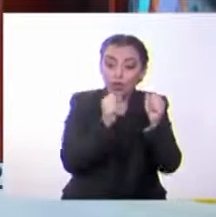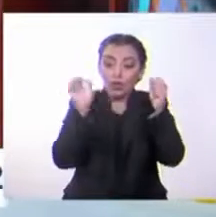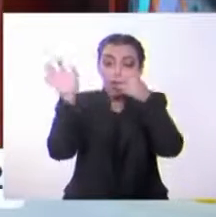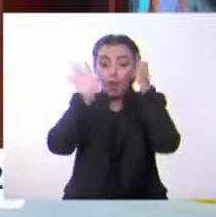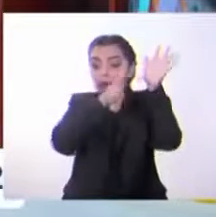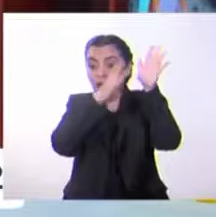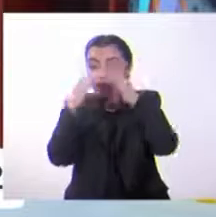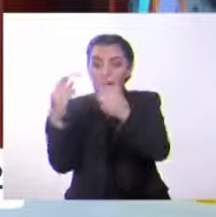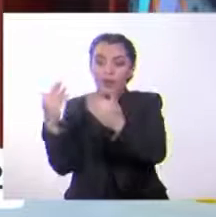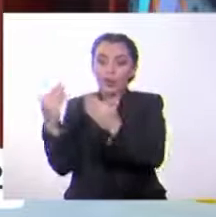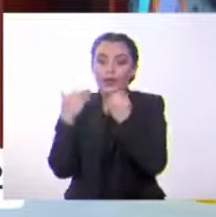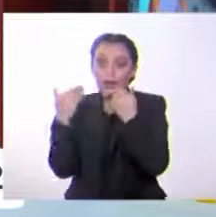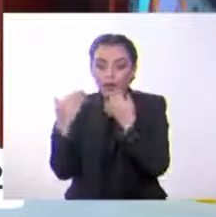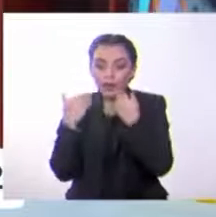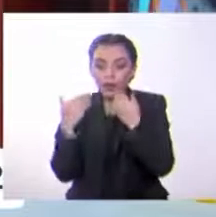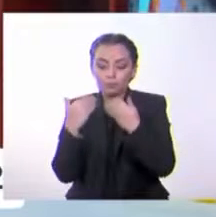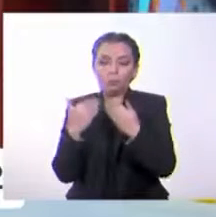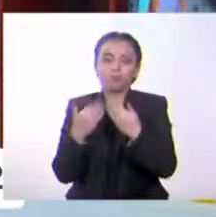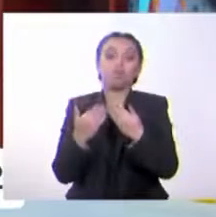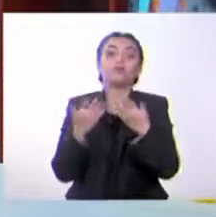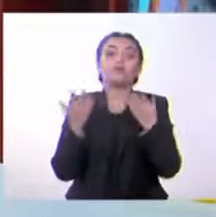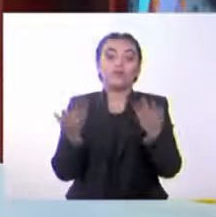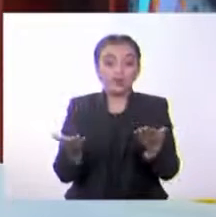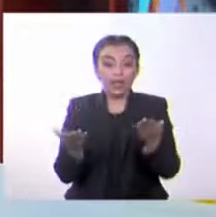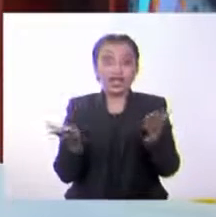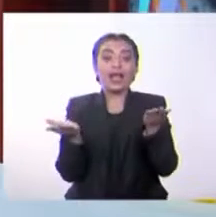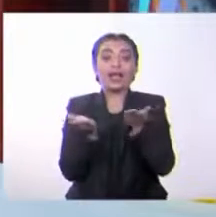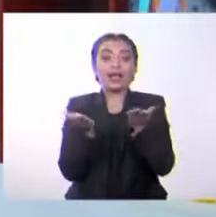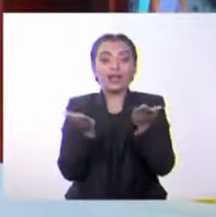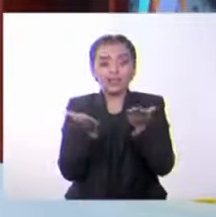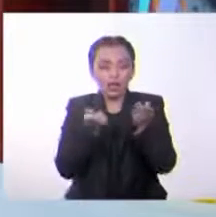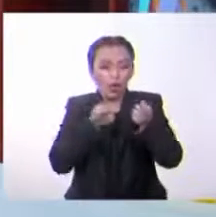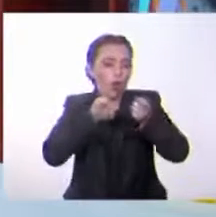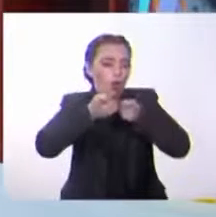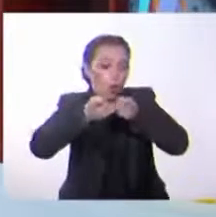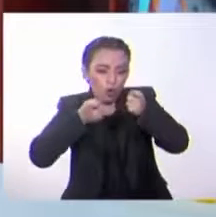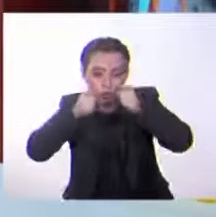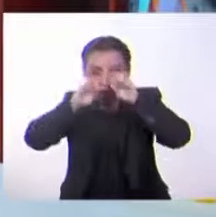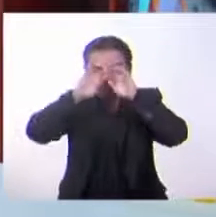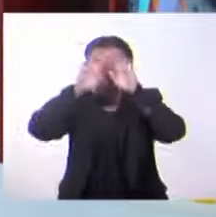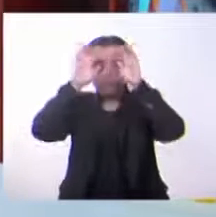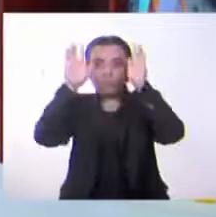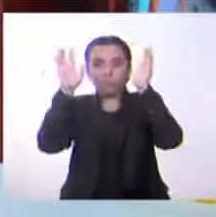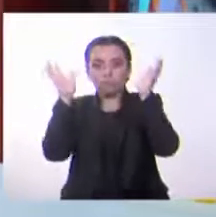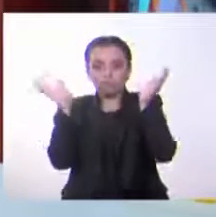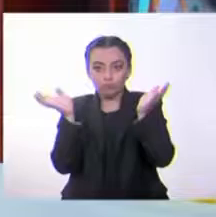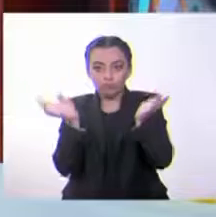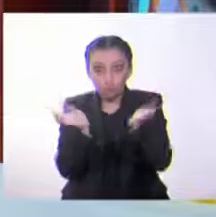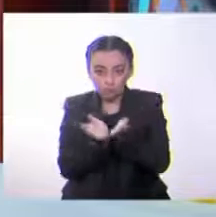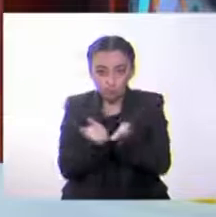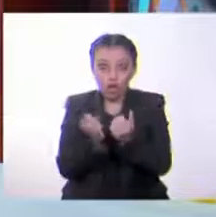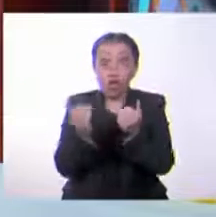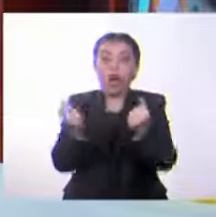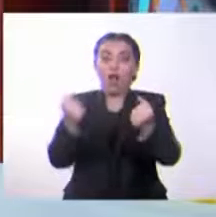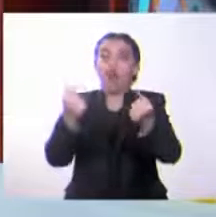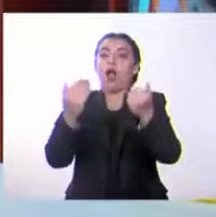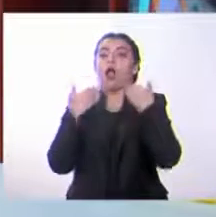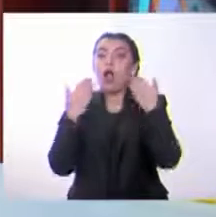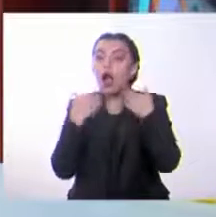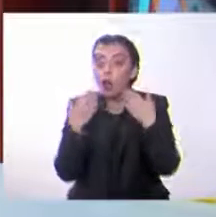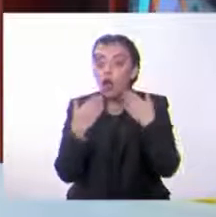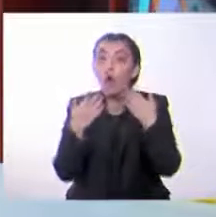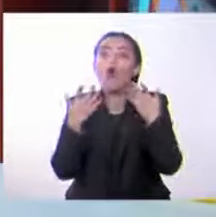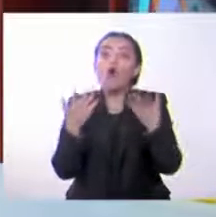para regular la temperatura de todo el planeta. Es decir, que la regulación térmica del planeta no